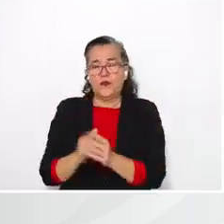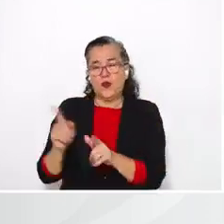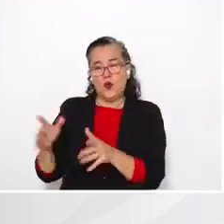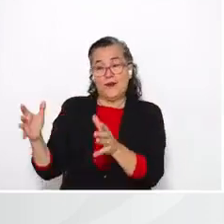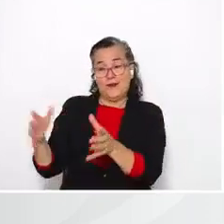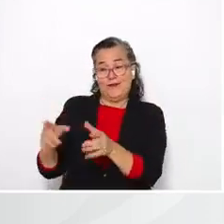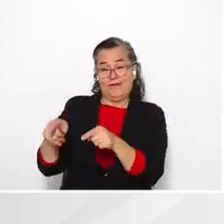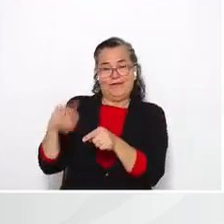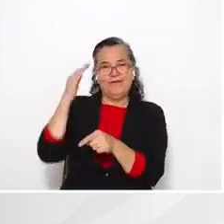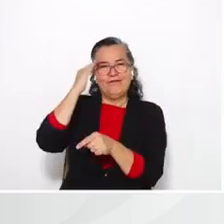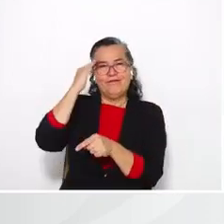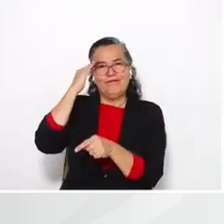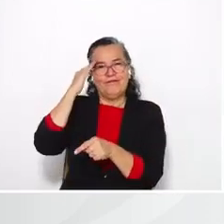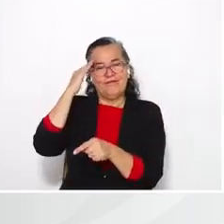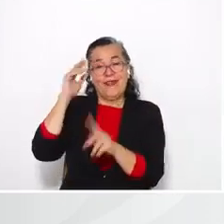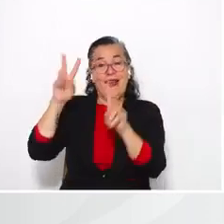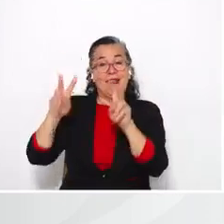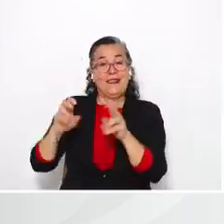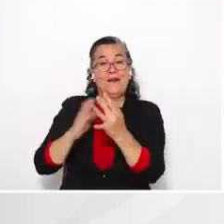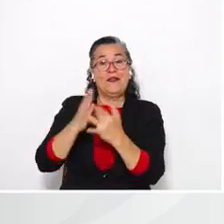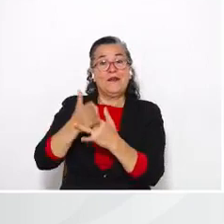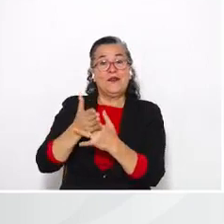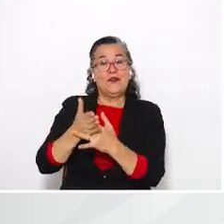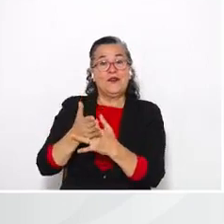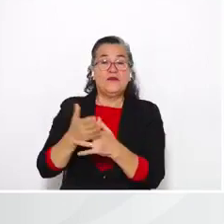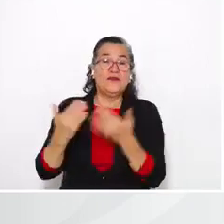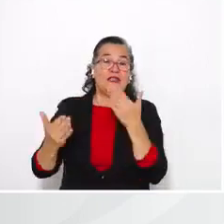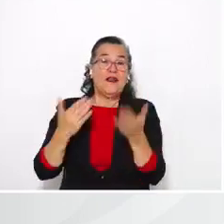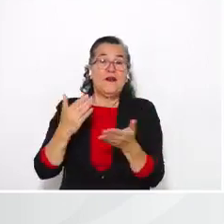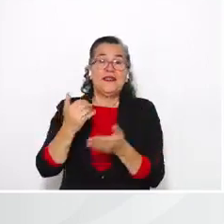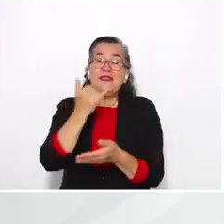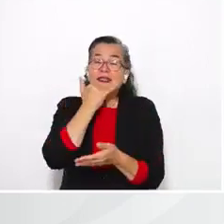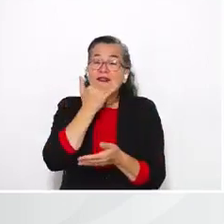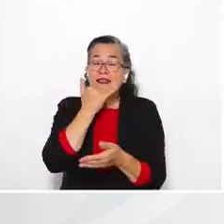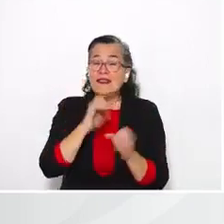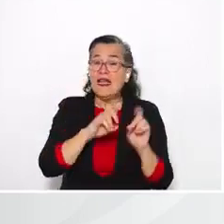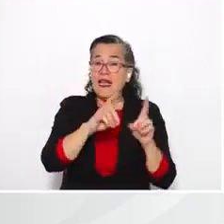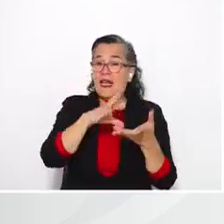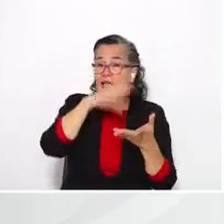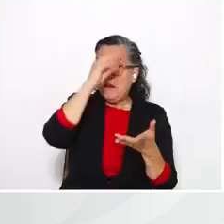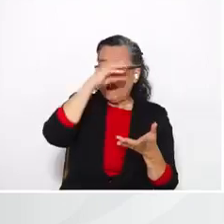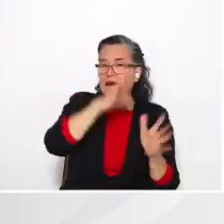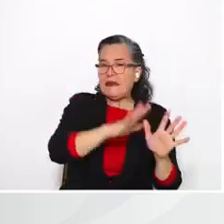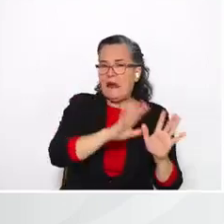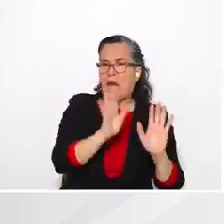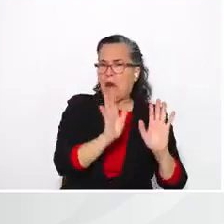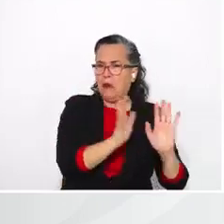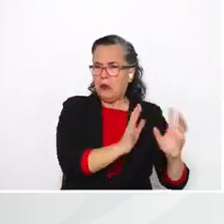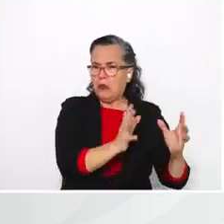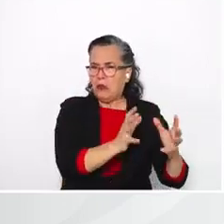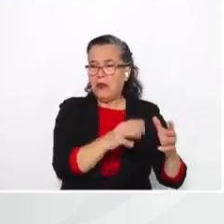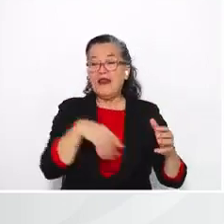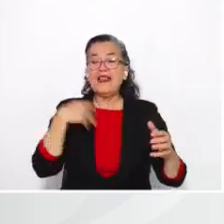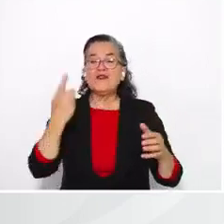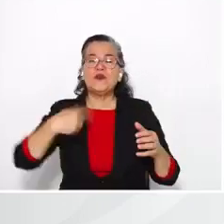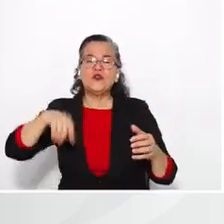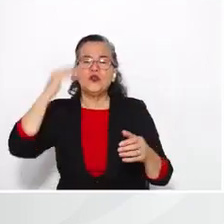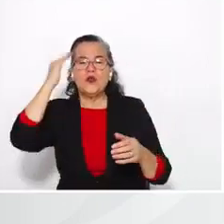sí sabíamos fue el examen de admisión eran las deficiencias tal vez académicas, pero eso nos servía para luego darles el apoyo cuando